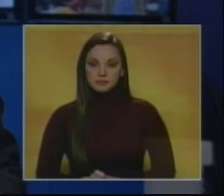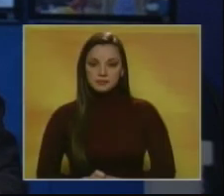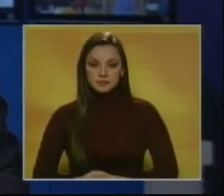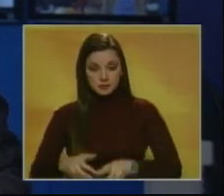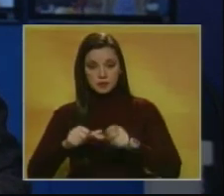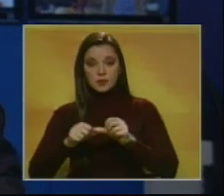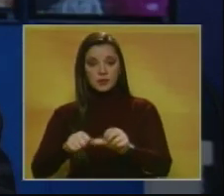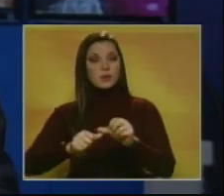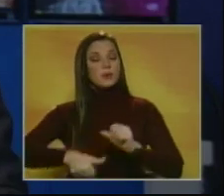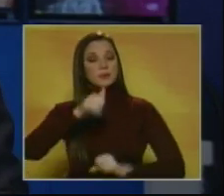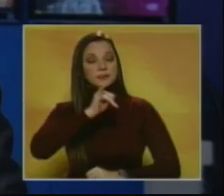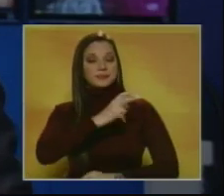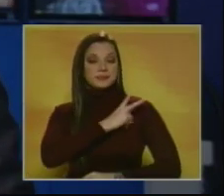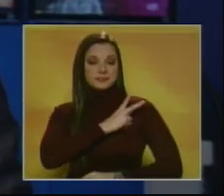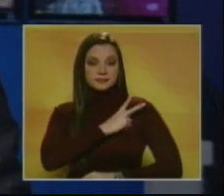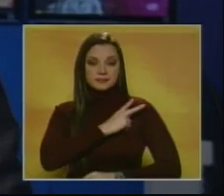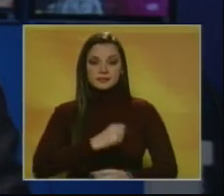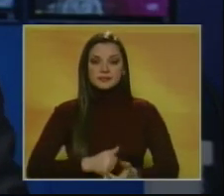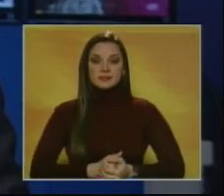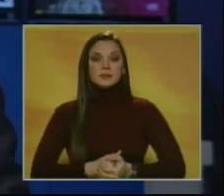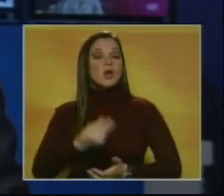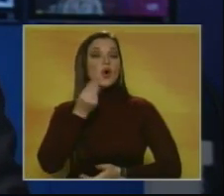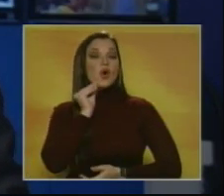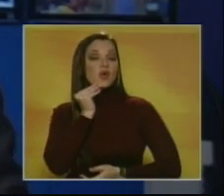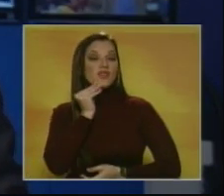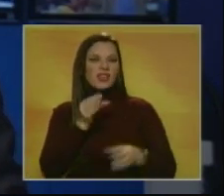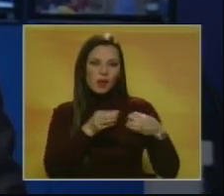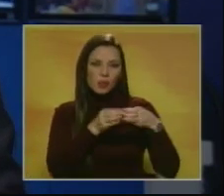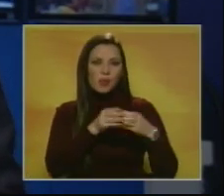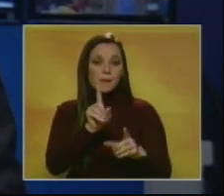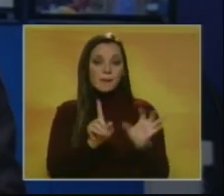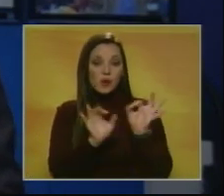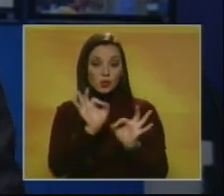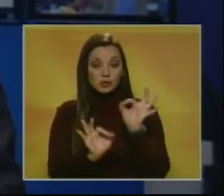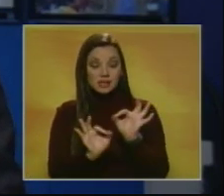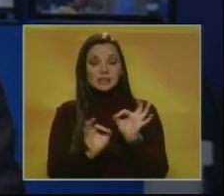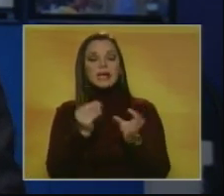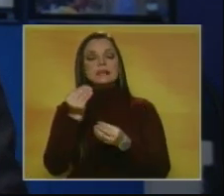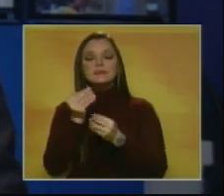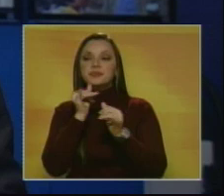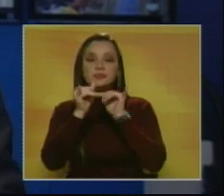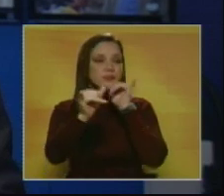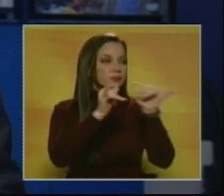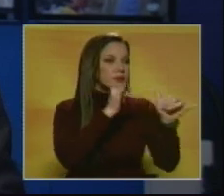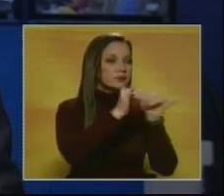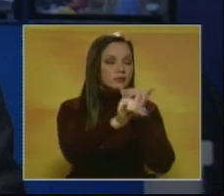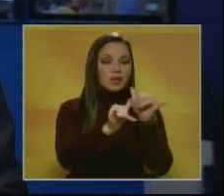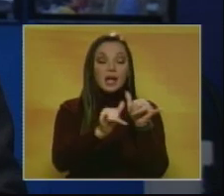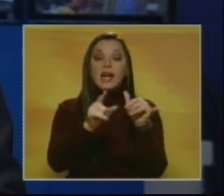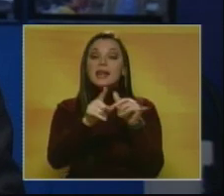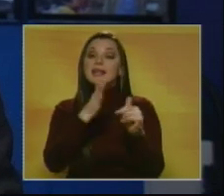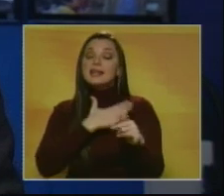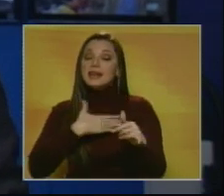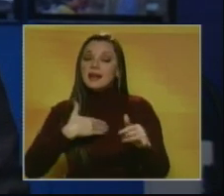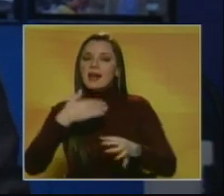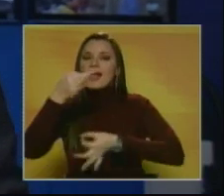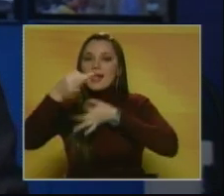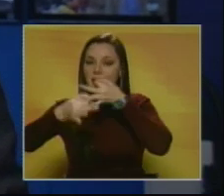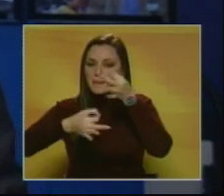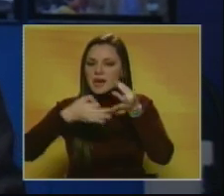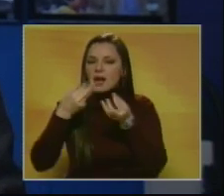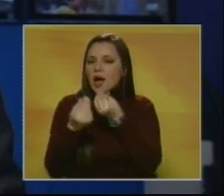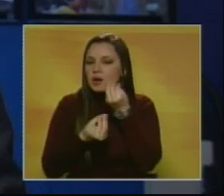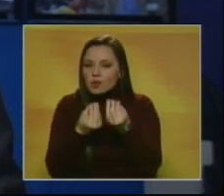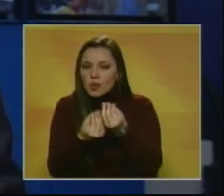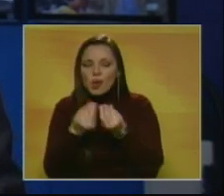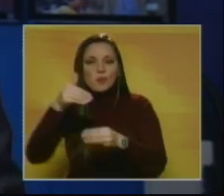Continuamos con más de Noticiero Venevisión. Los jóvenes de Primero Justicia realizaron una jornada informativa con el fin de promover y explicar cómo votar